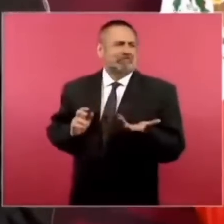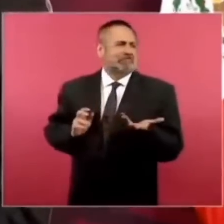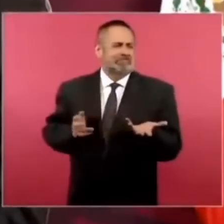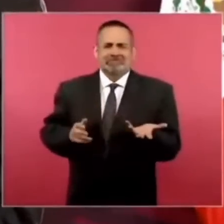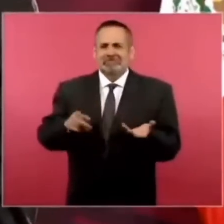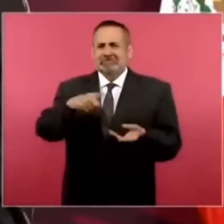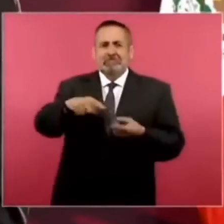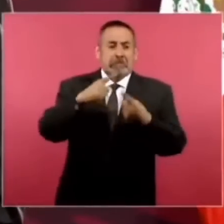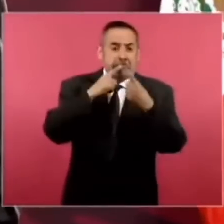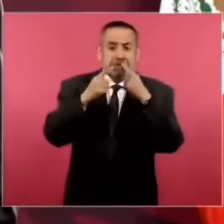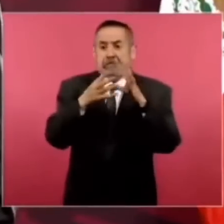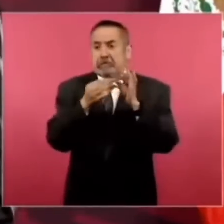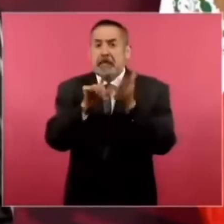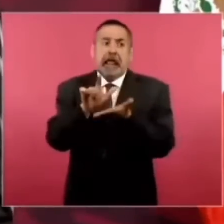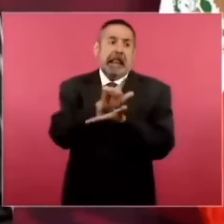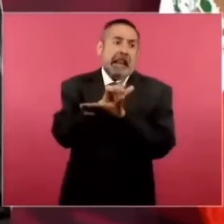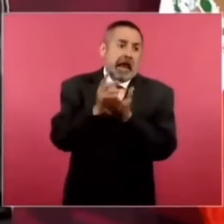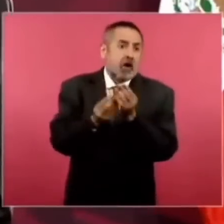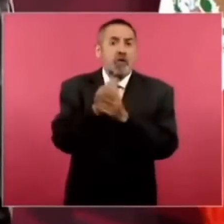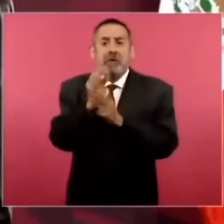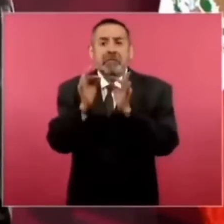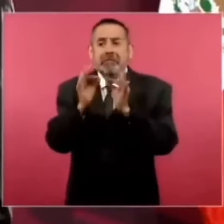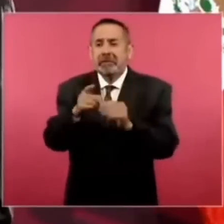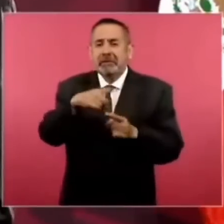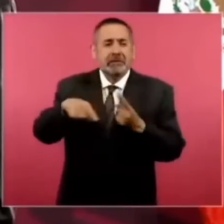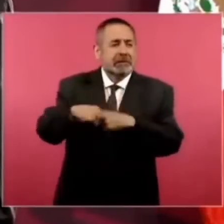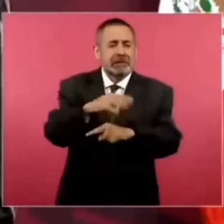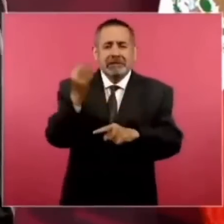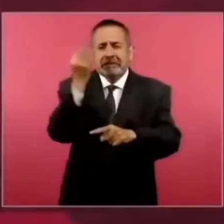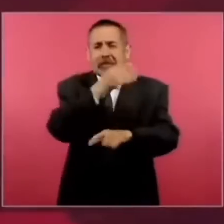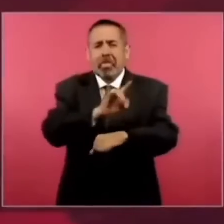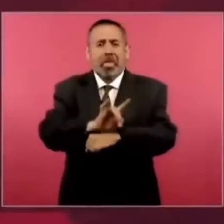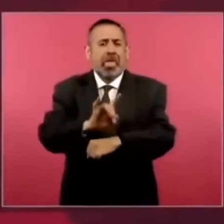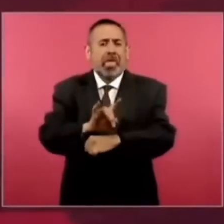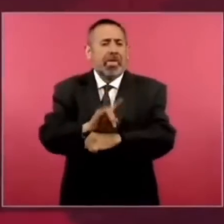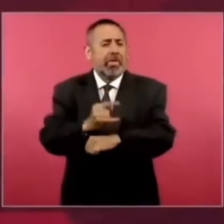ley electoral y de un nuevo consejo